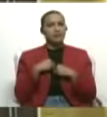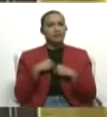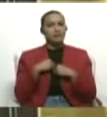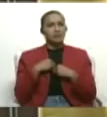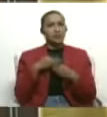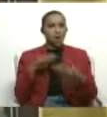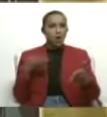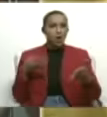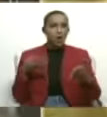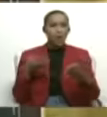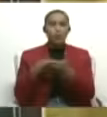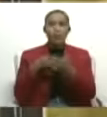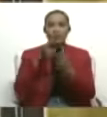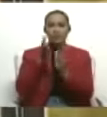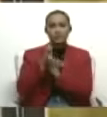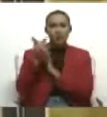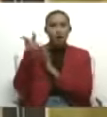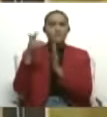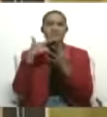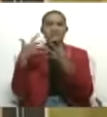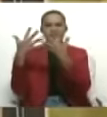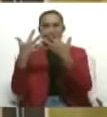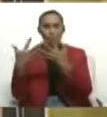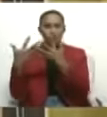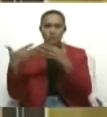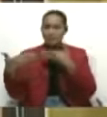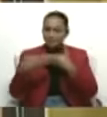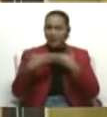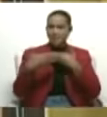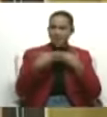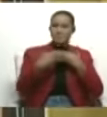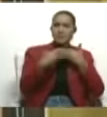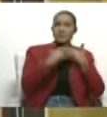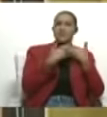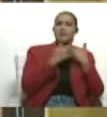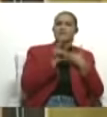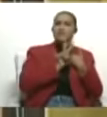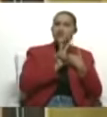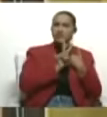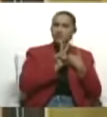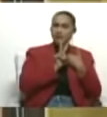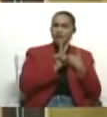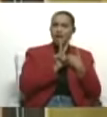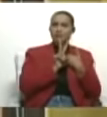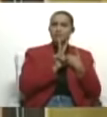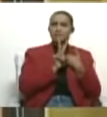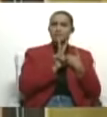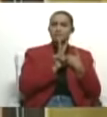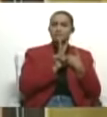de Estados Unidos en cuanto a los activos congelados y la confiscación de